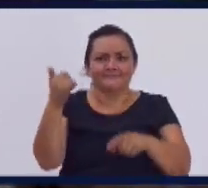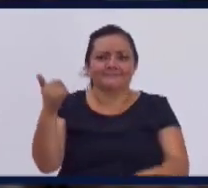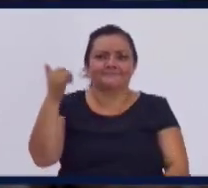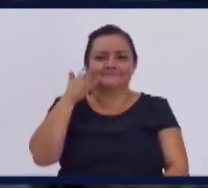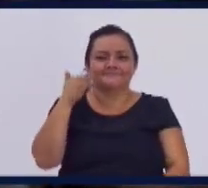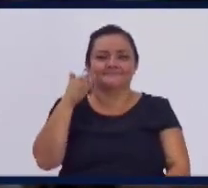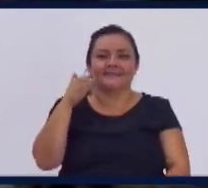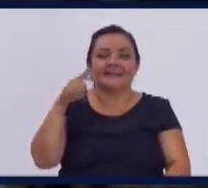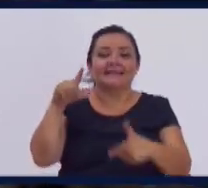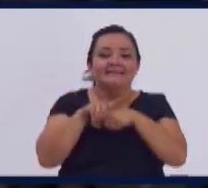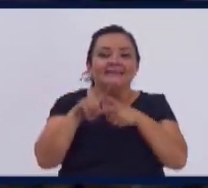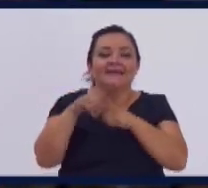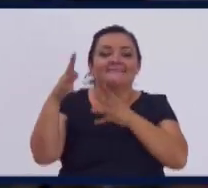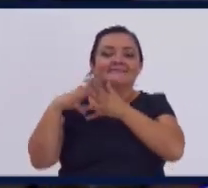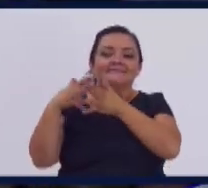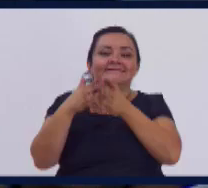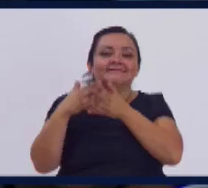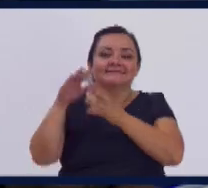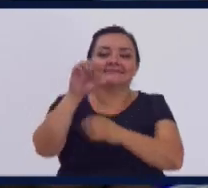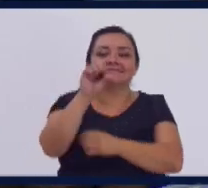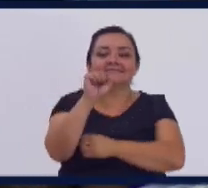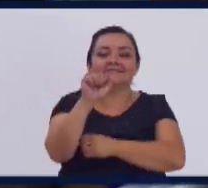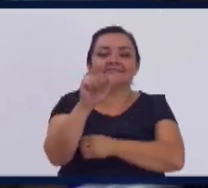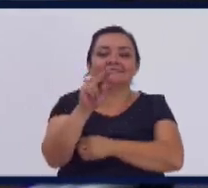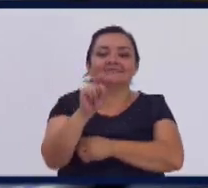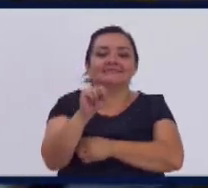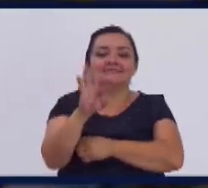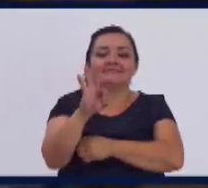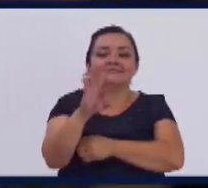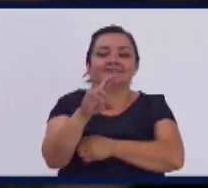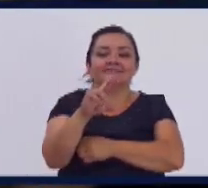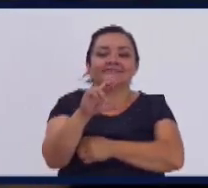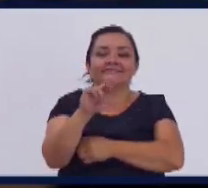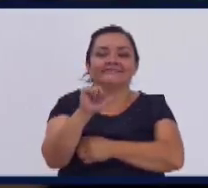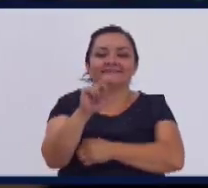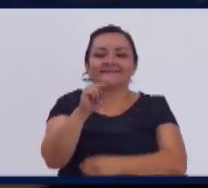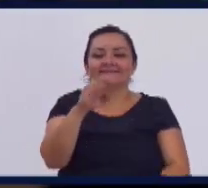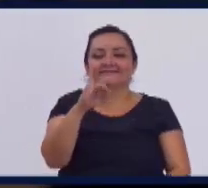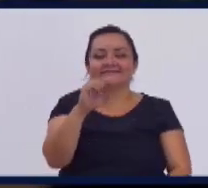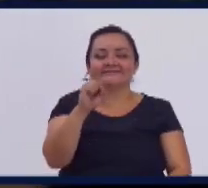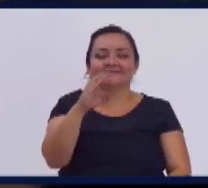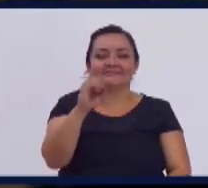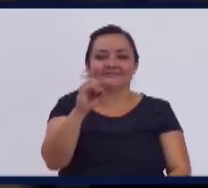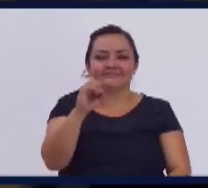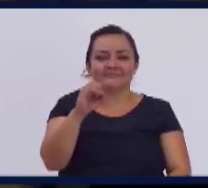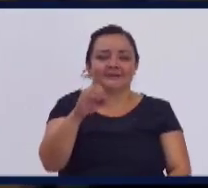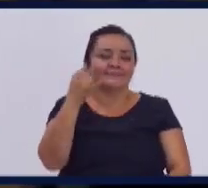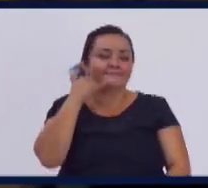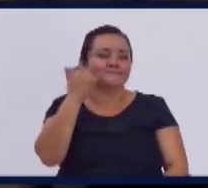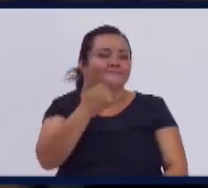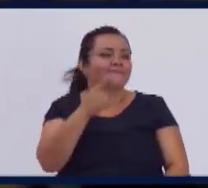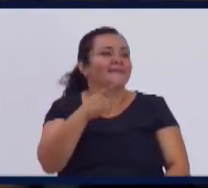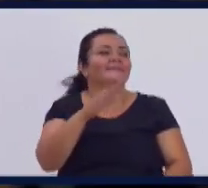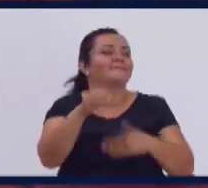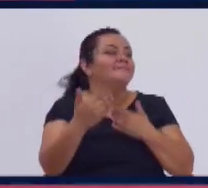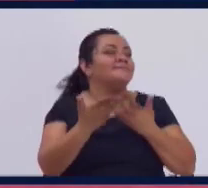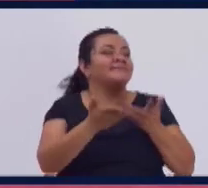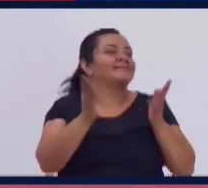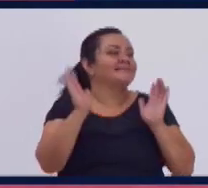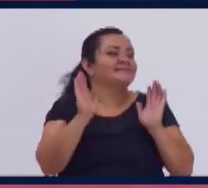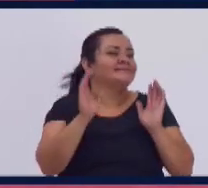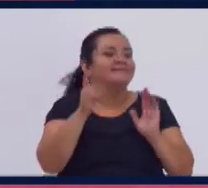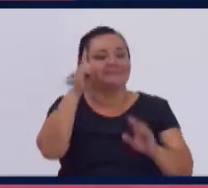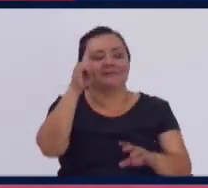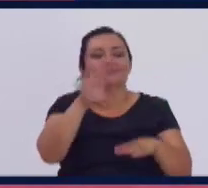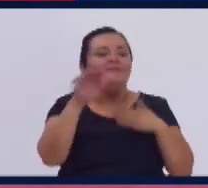del Tabernáculo de San Francisco, él es encargado de media y allá, y me dice palabras que yo oí a mi papá, ya estoy viejo. Me decía, pastor, ¿qué le podemos regalar a usted